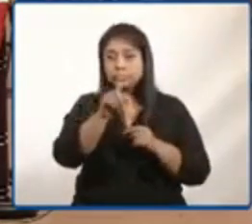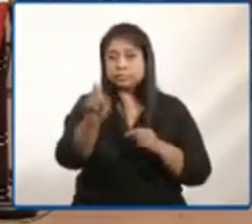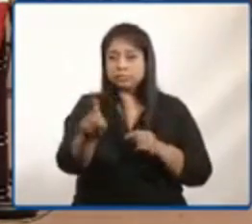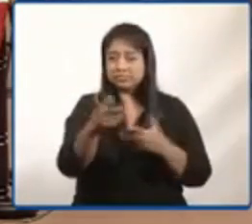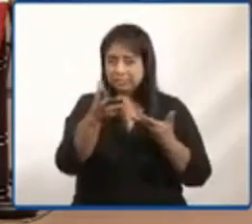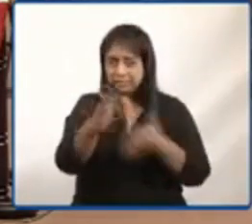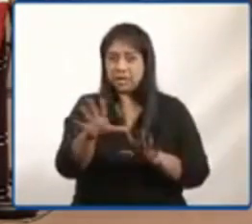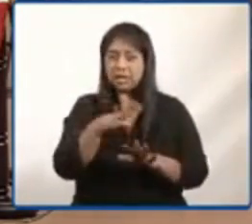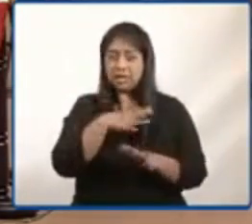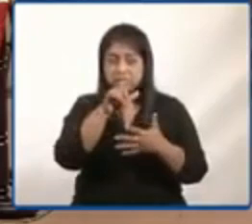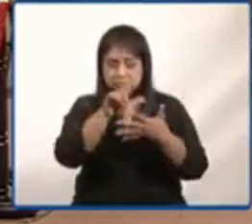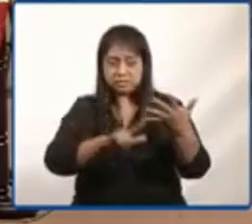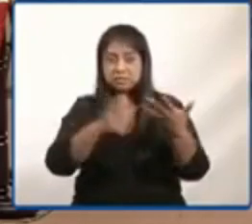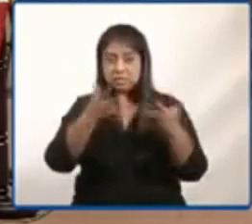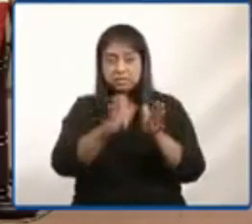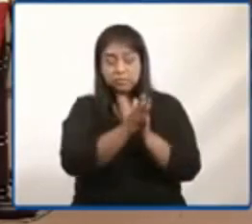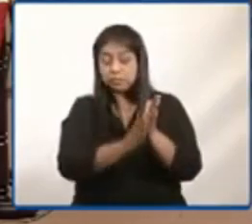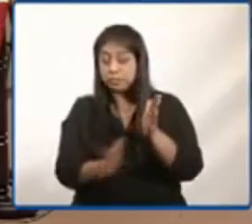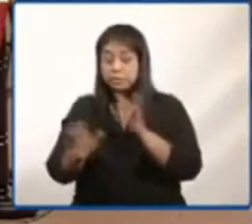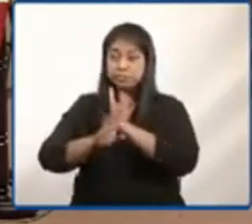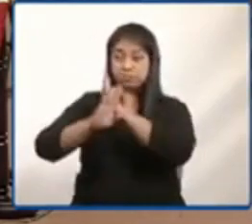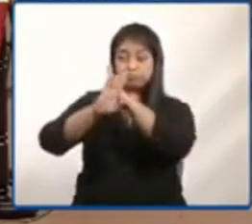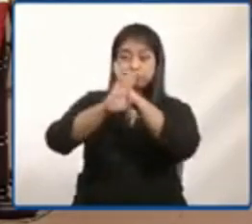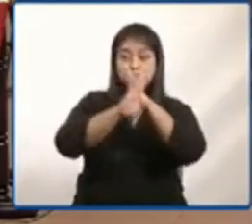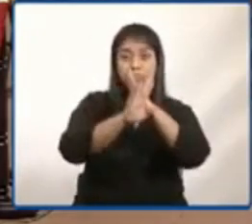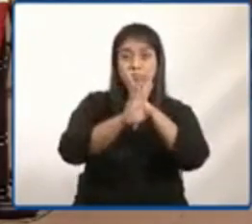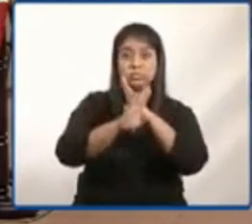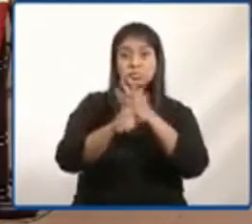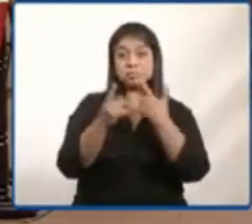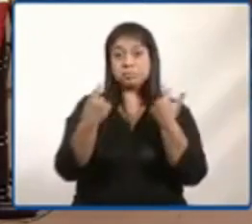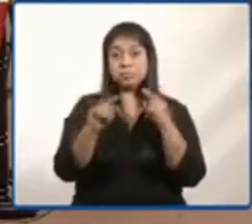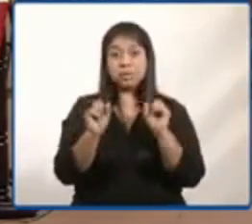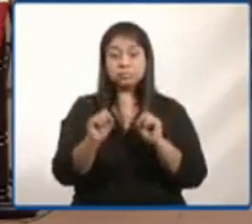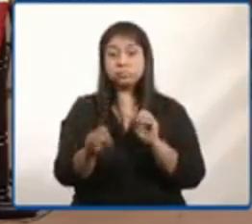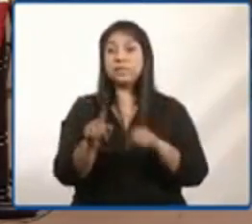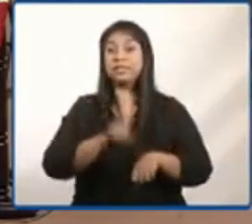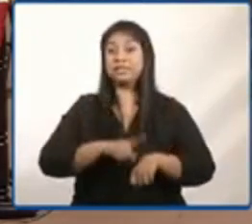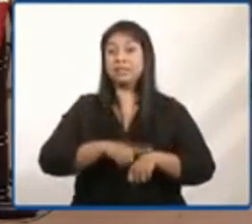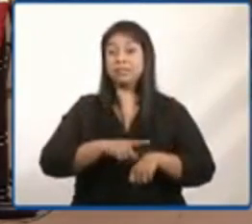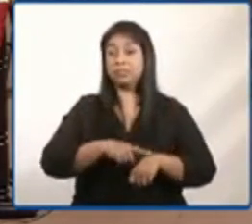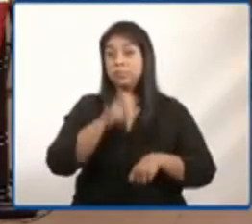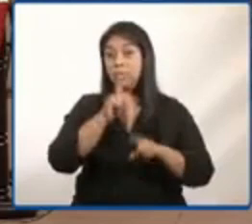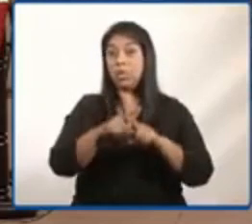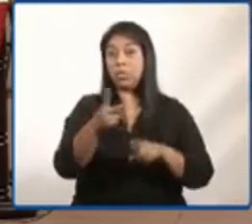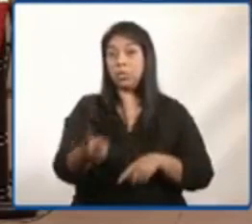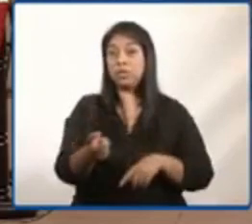tiene previsto algún plan de contingencia para la época o temporada